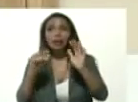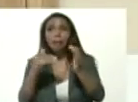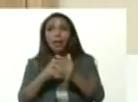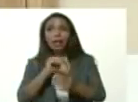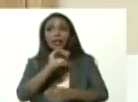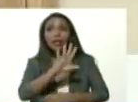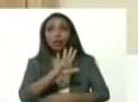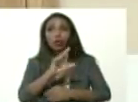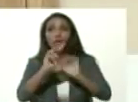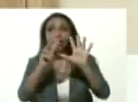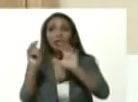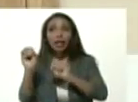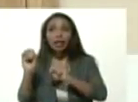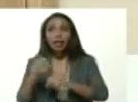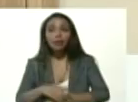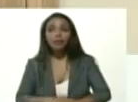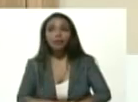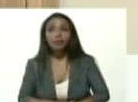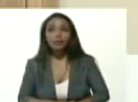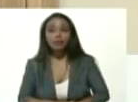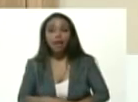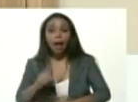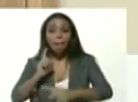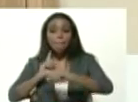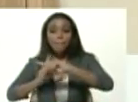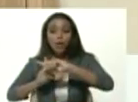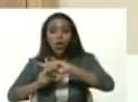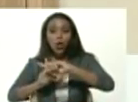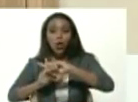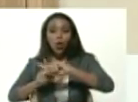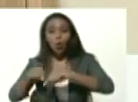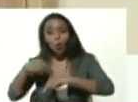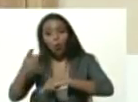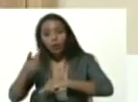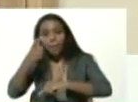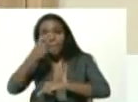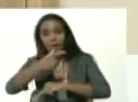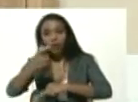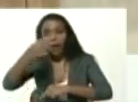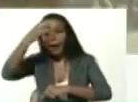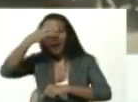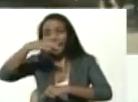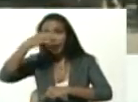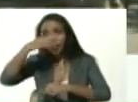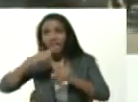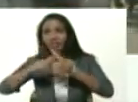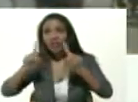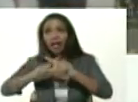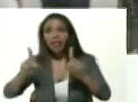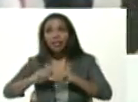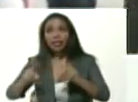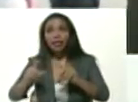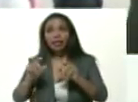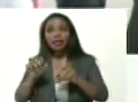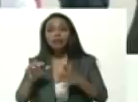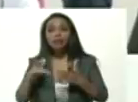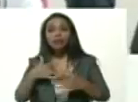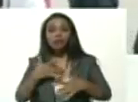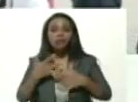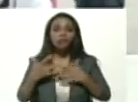17.570. Se ha detectado que hay personas con gripes, con distintos síntomas, pues, que le dan a